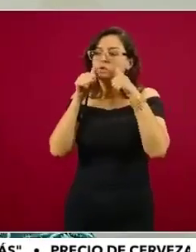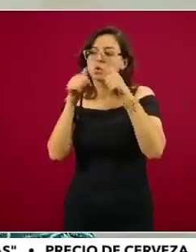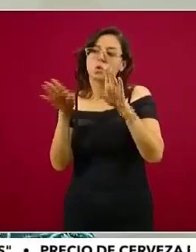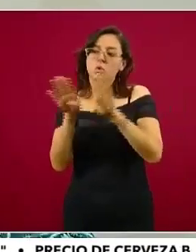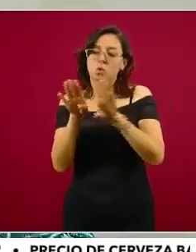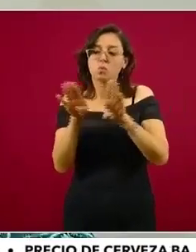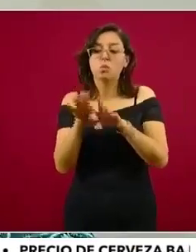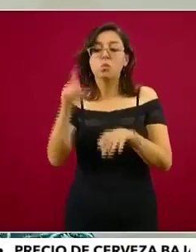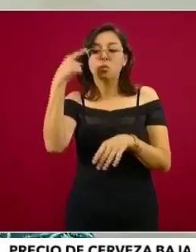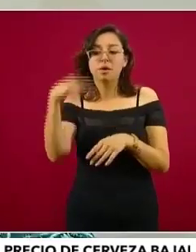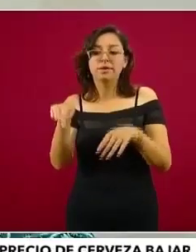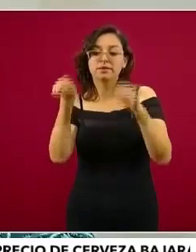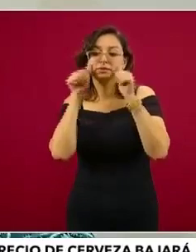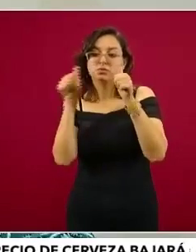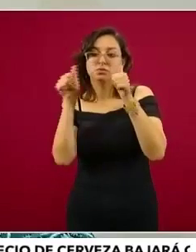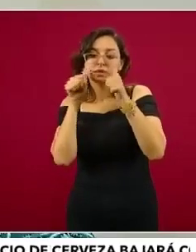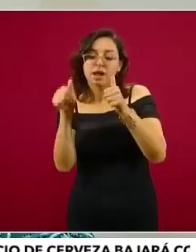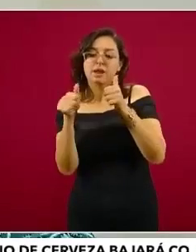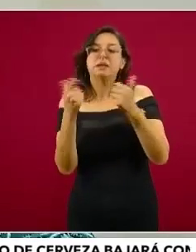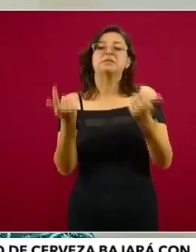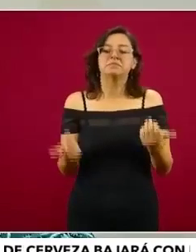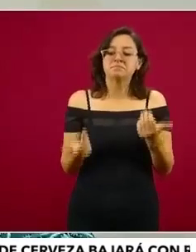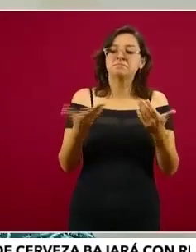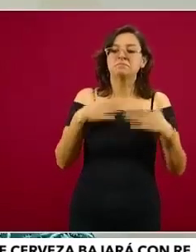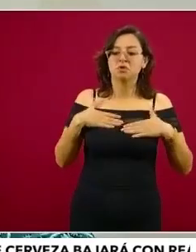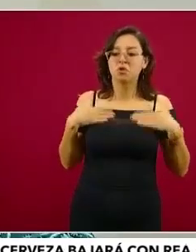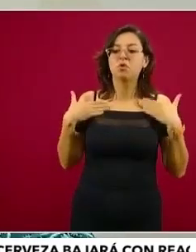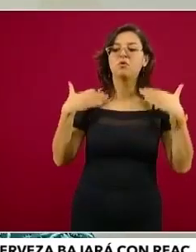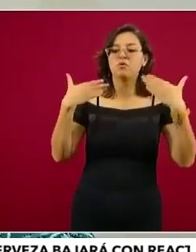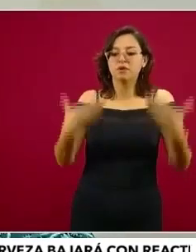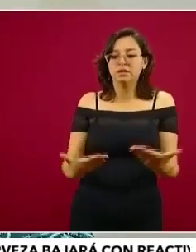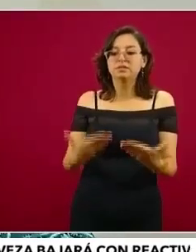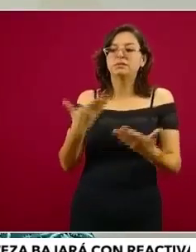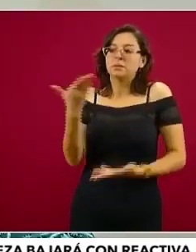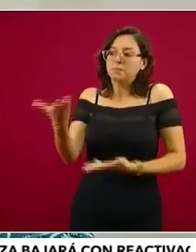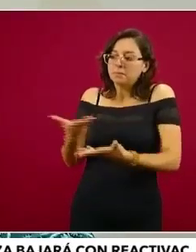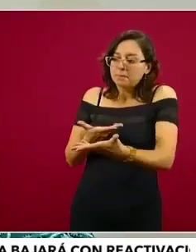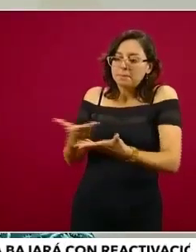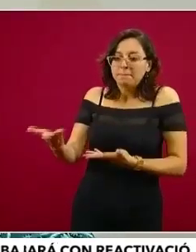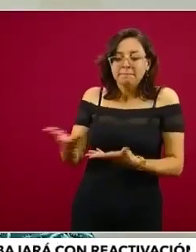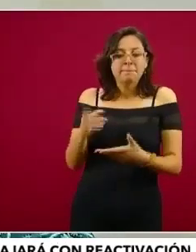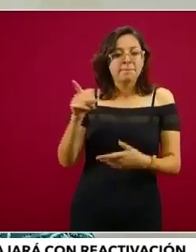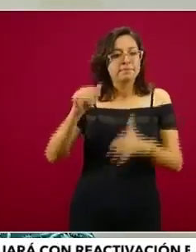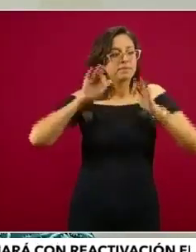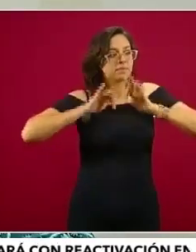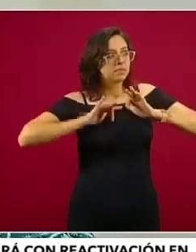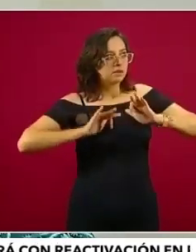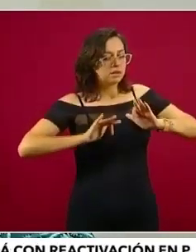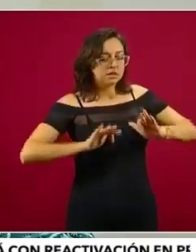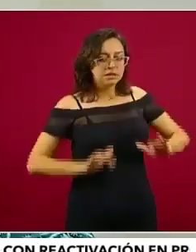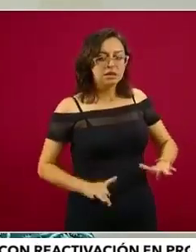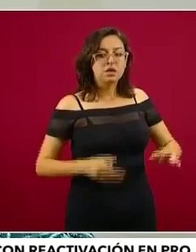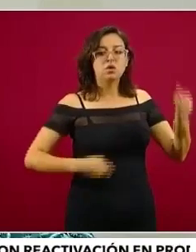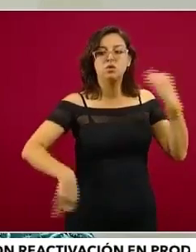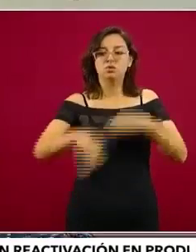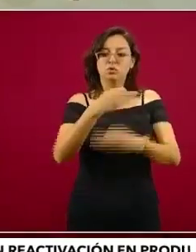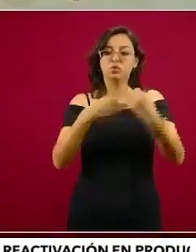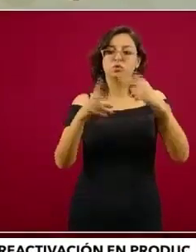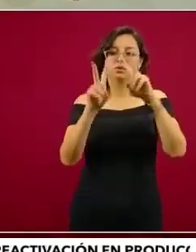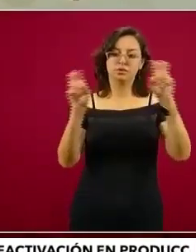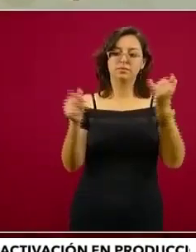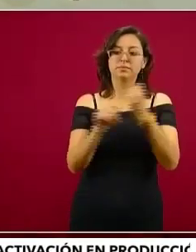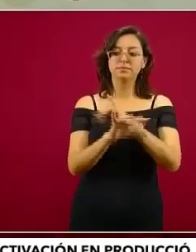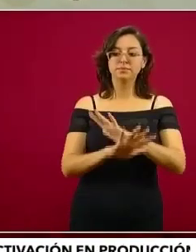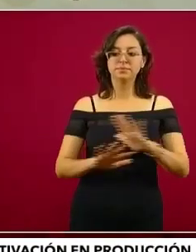para ayudarles y generar esa confianza, esa tranquilidad en todo lo respectivo a la